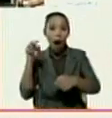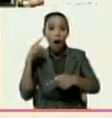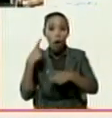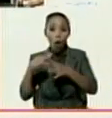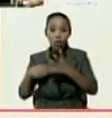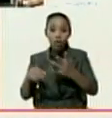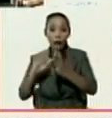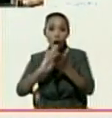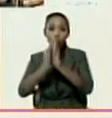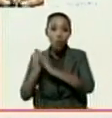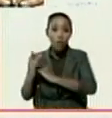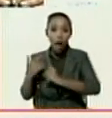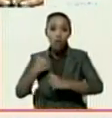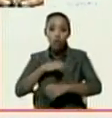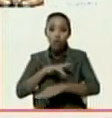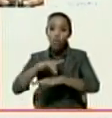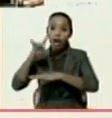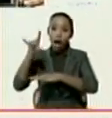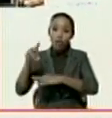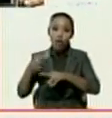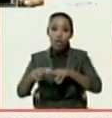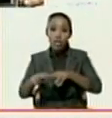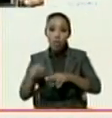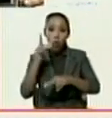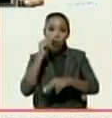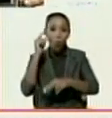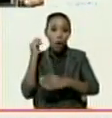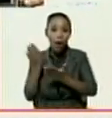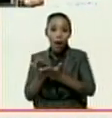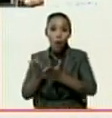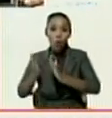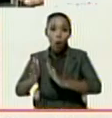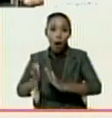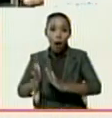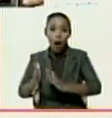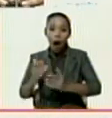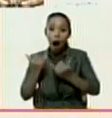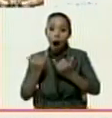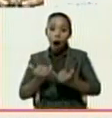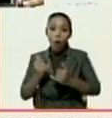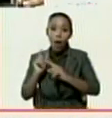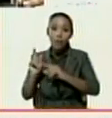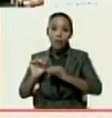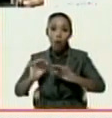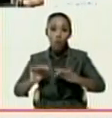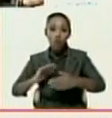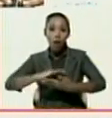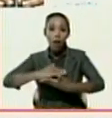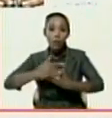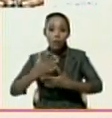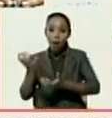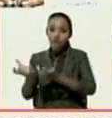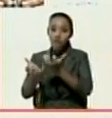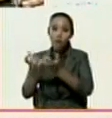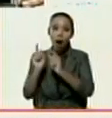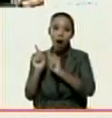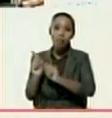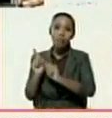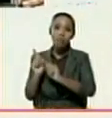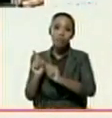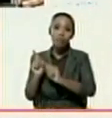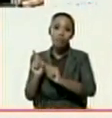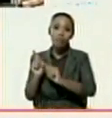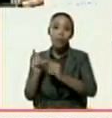Aquí estamos dejando niños de colegio que no van a poder recibir por ahora esas canaimitas que se quemaron allí.